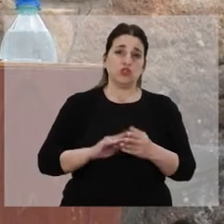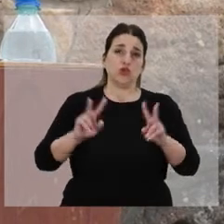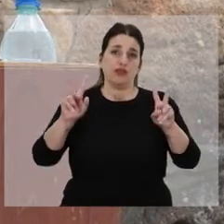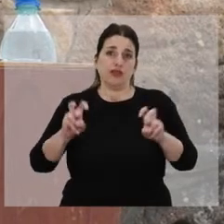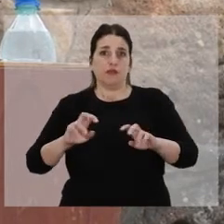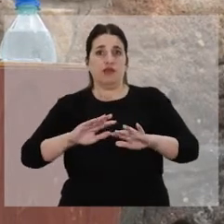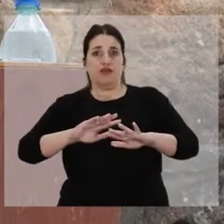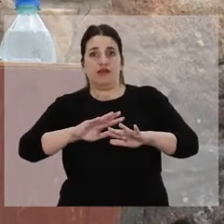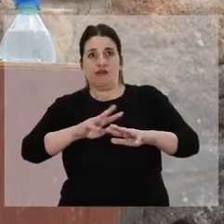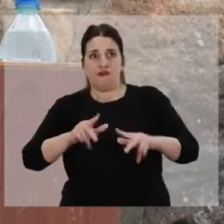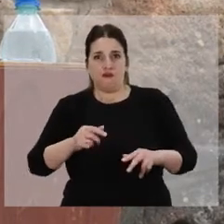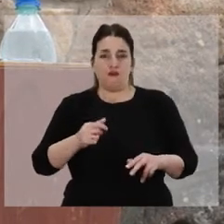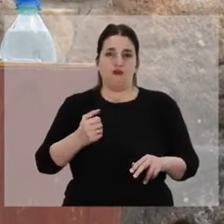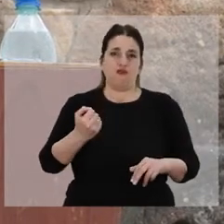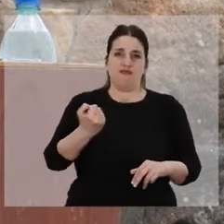El abigeato.